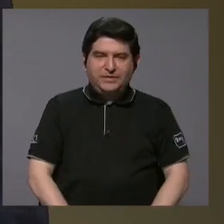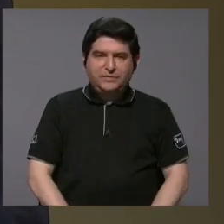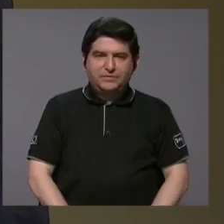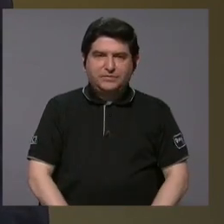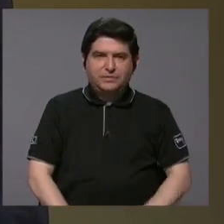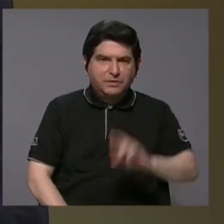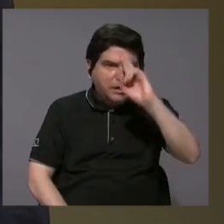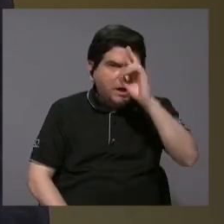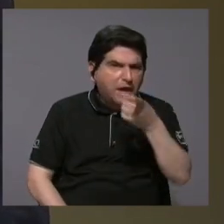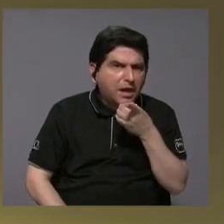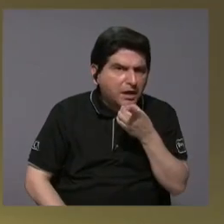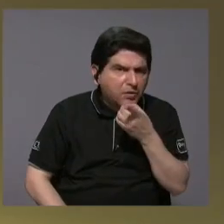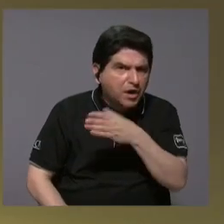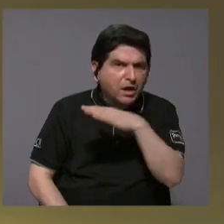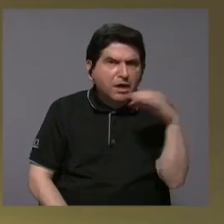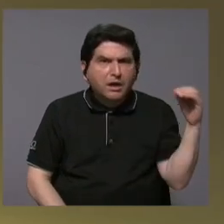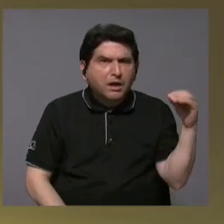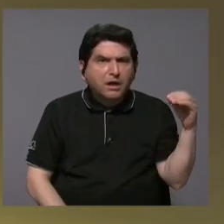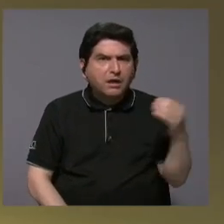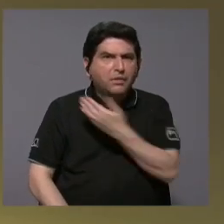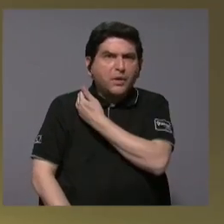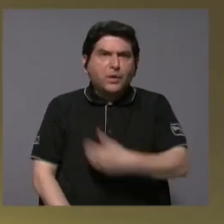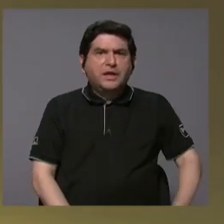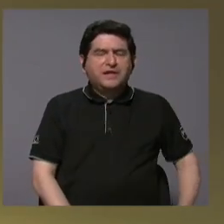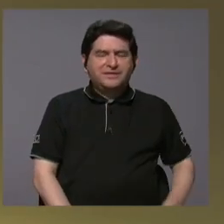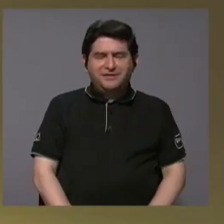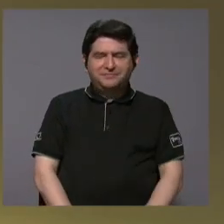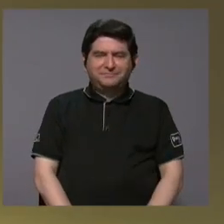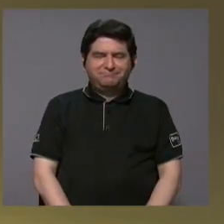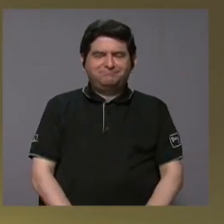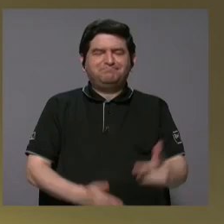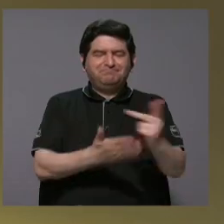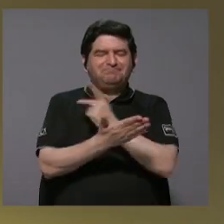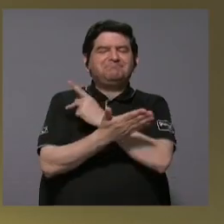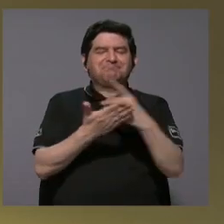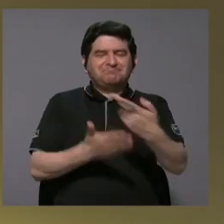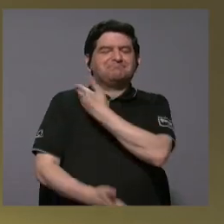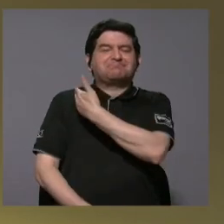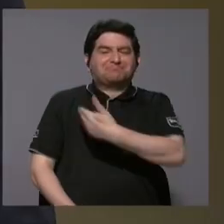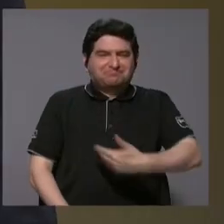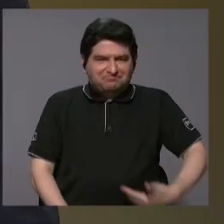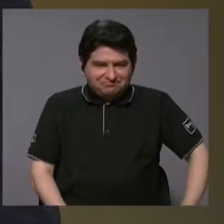¿República Dominicana o Provincia de Heredia? De Provincia de Heredia, ¿verdad?